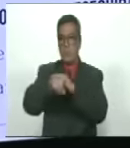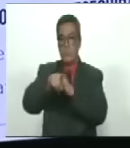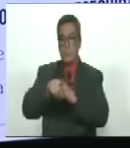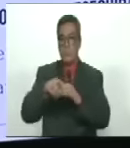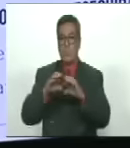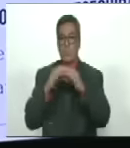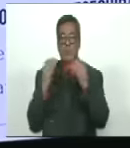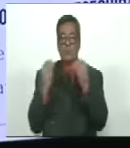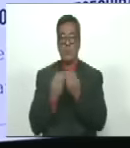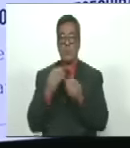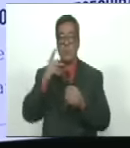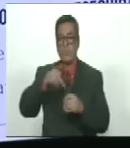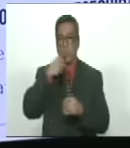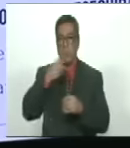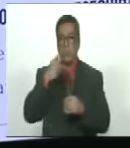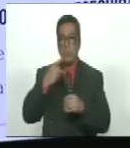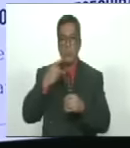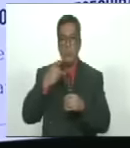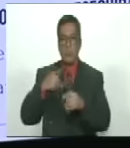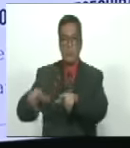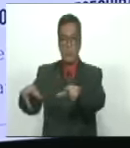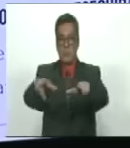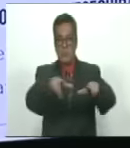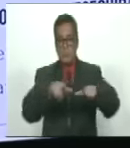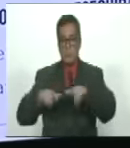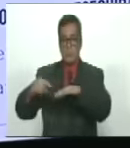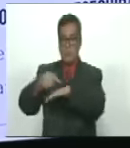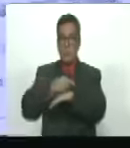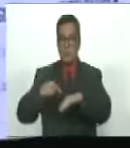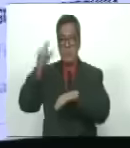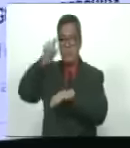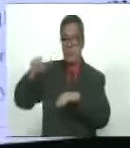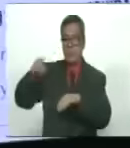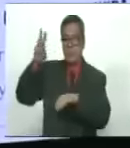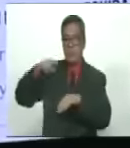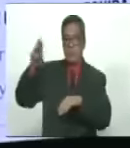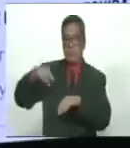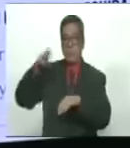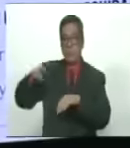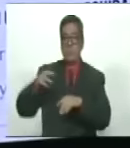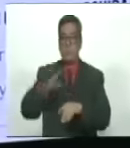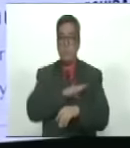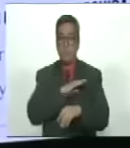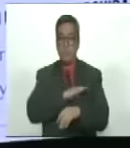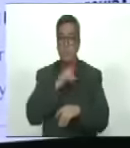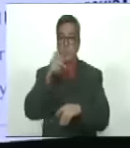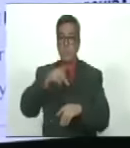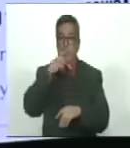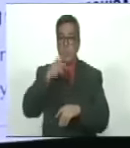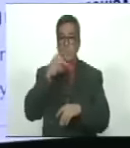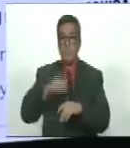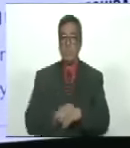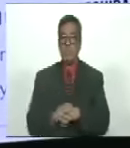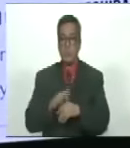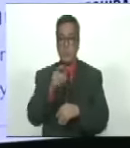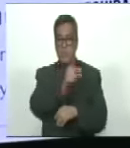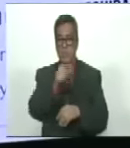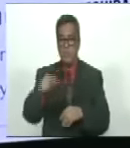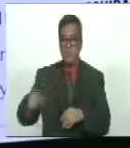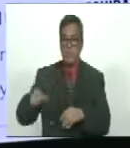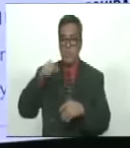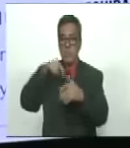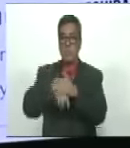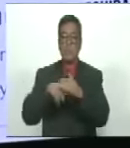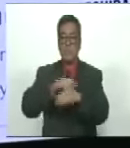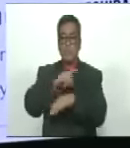la organización político-territorial. El Estado de la Guayana Esequiba es una entidad autónoma en lo político con personalidad